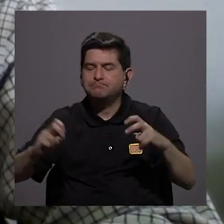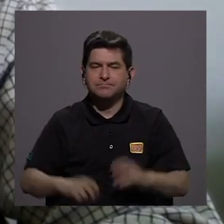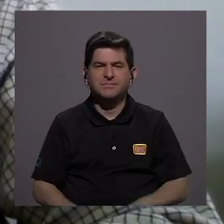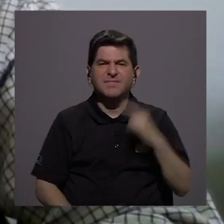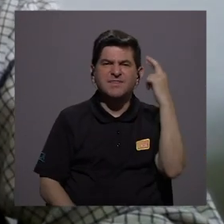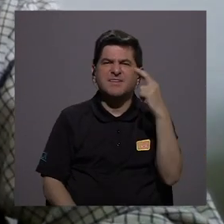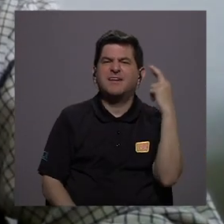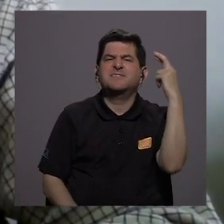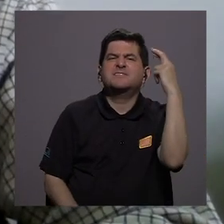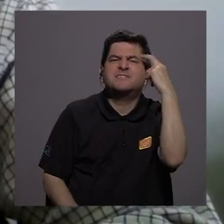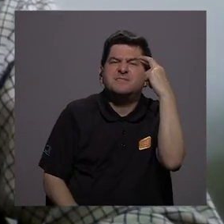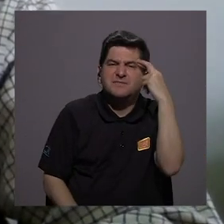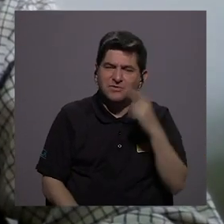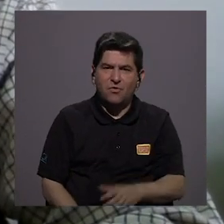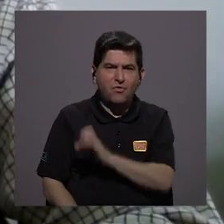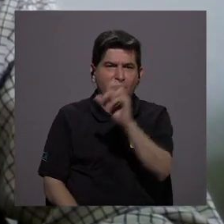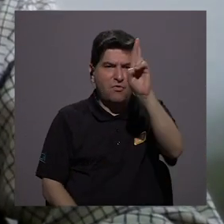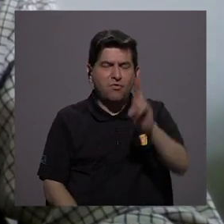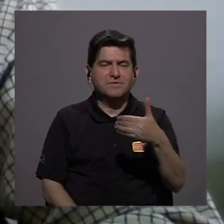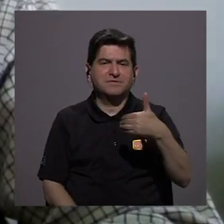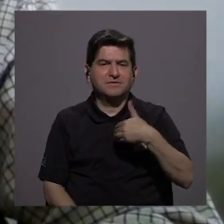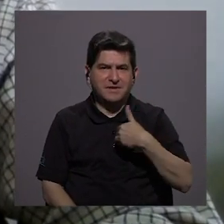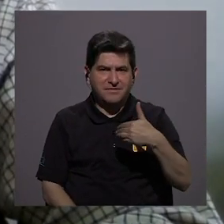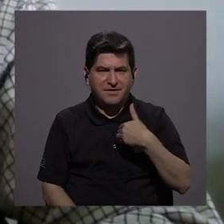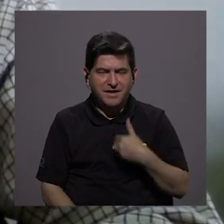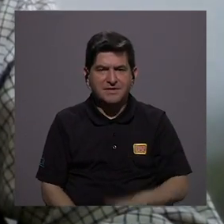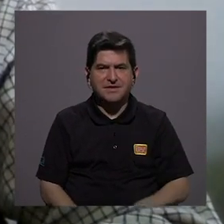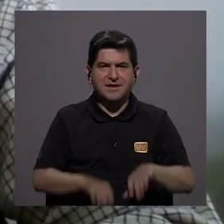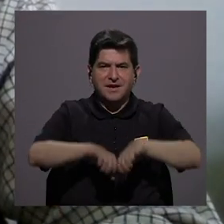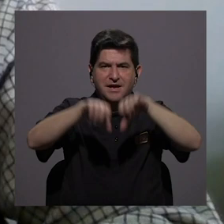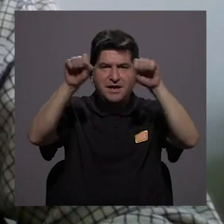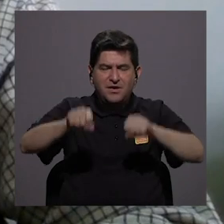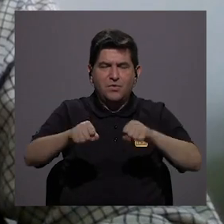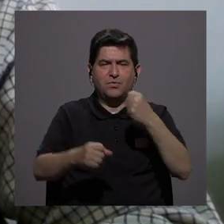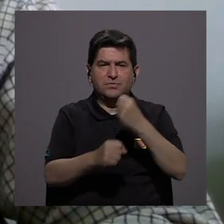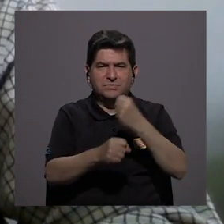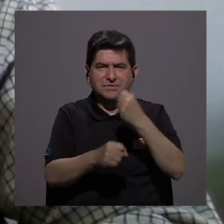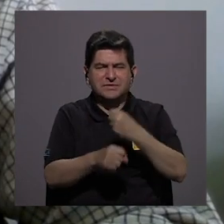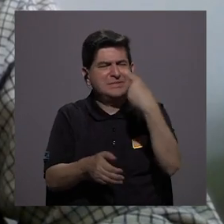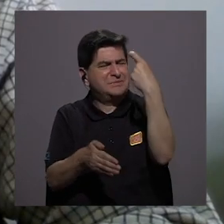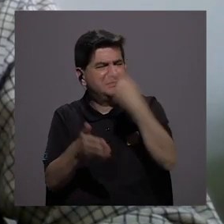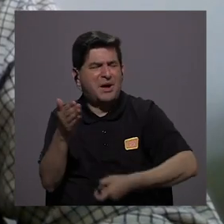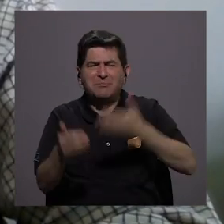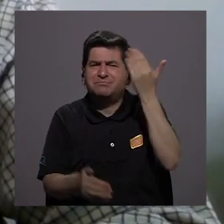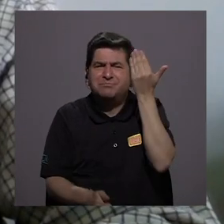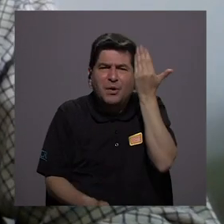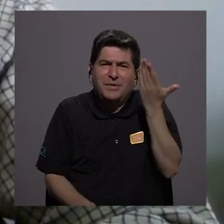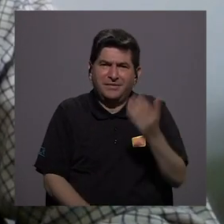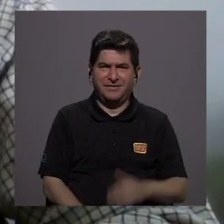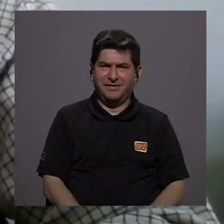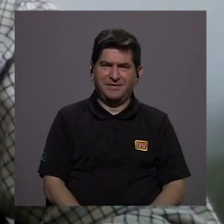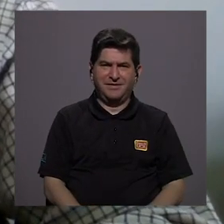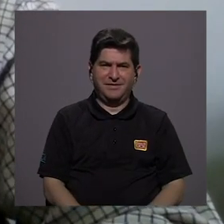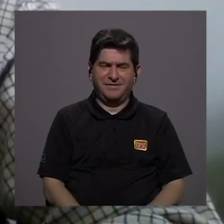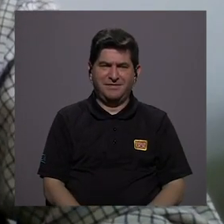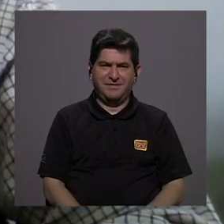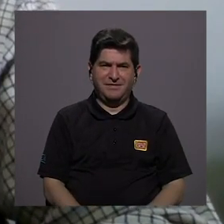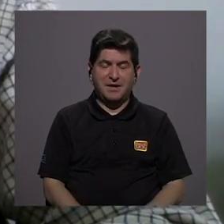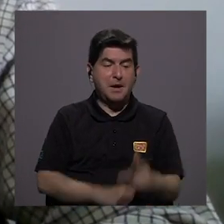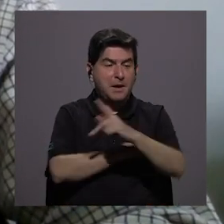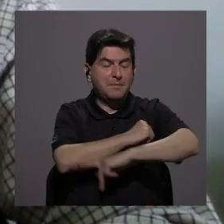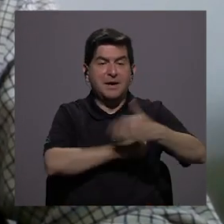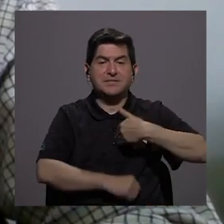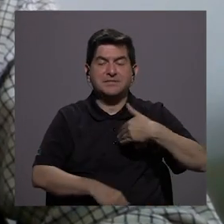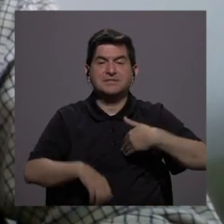ejemplo, ¿por qué razón Costa Rica tiene un régimen laboral tan, tan rígido? Porque